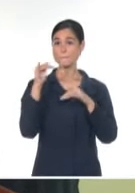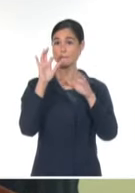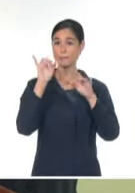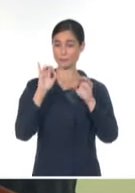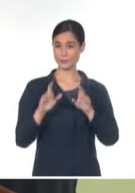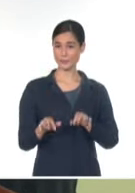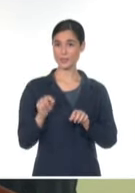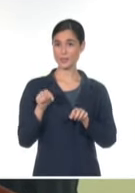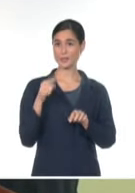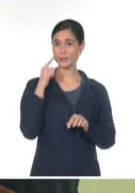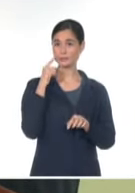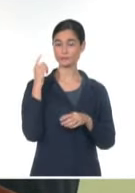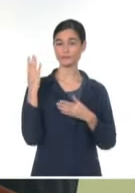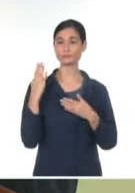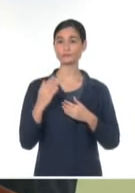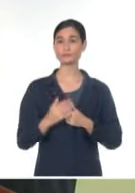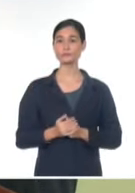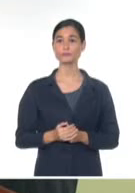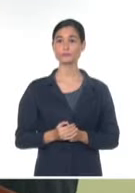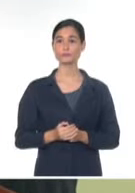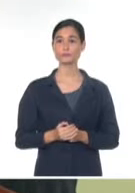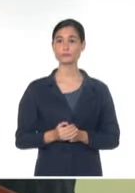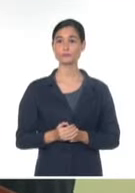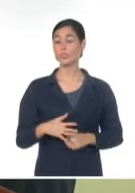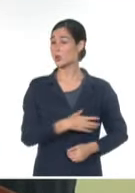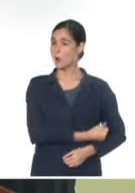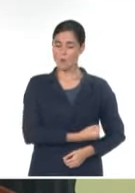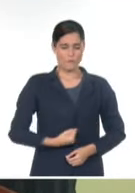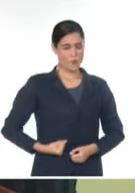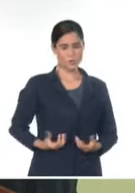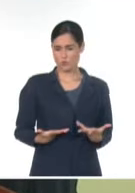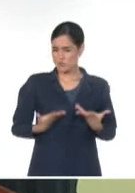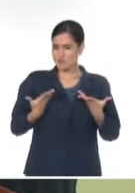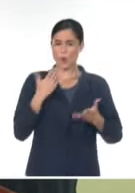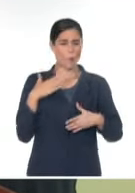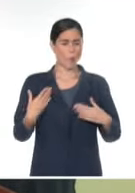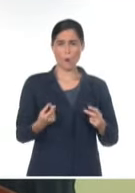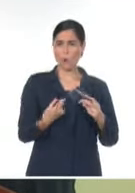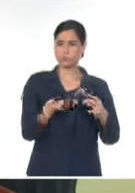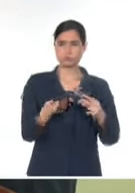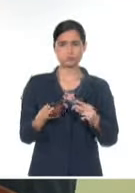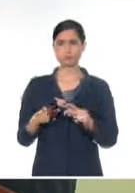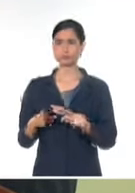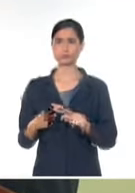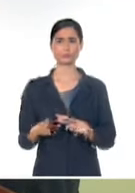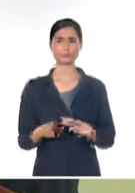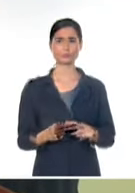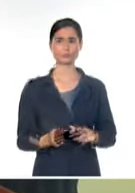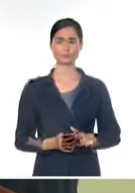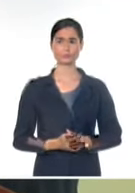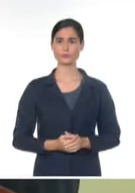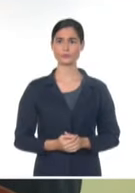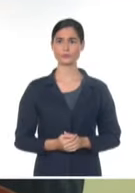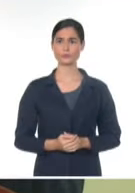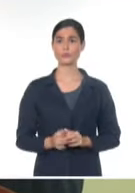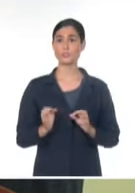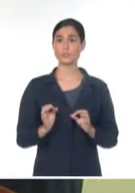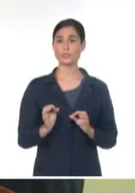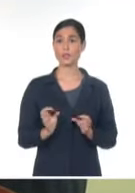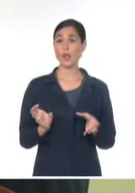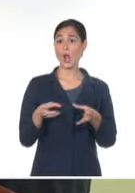ve un espíritu allí, una gana echar para adelante buscando soluciones y se ve aquello vivo, se ve que puede